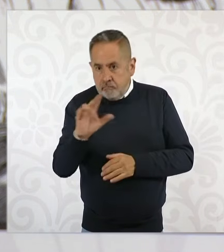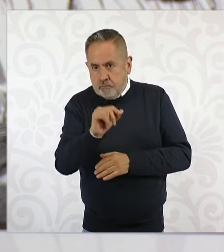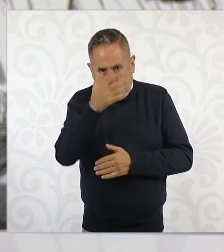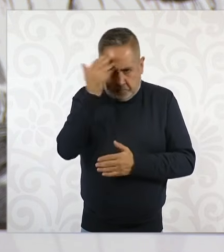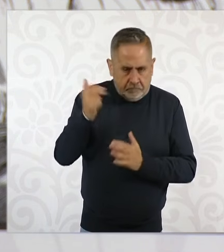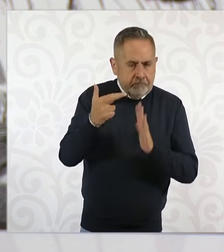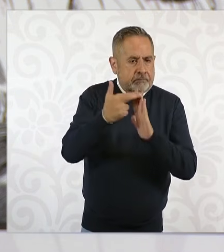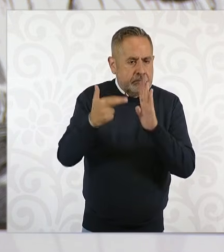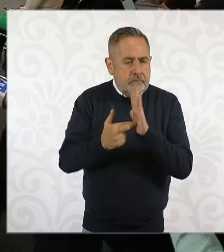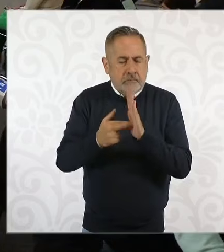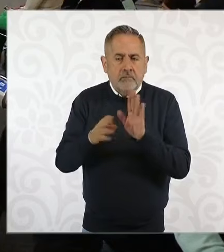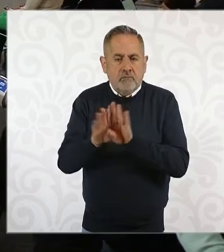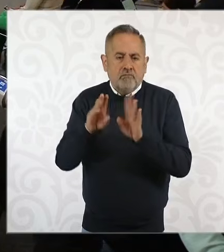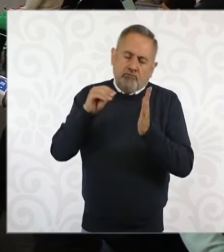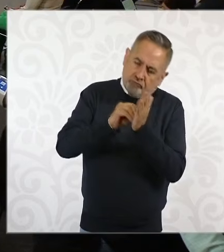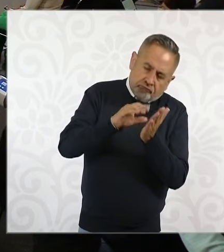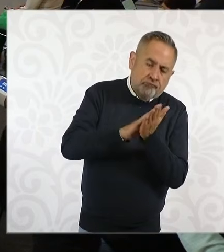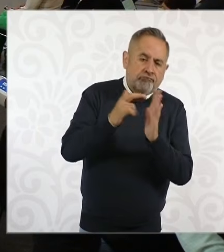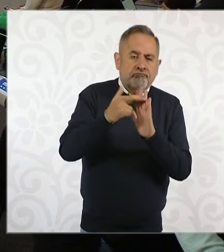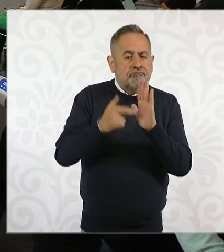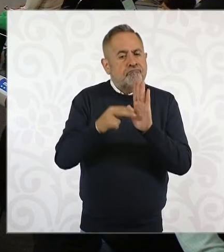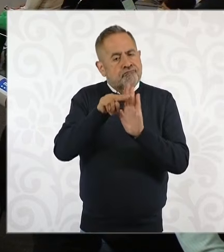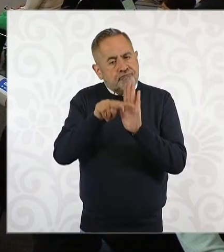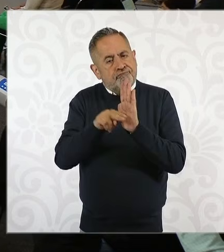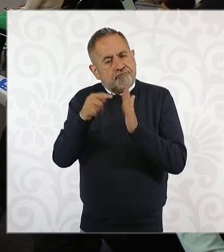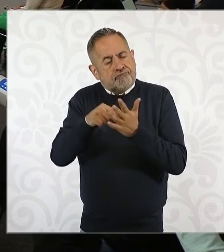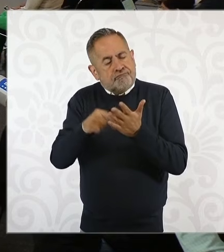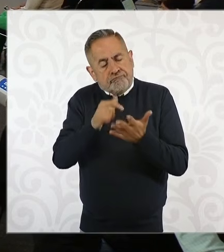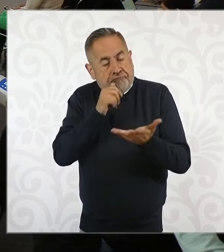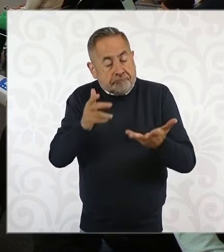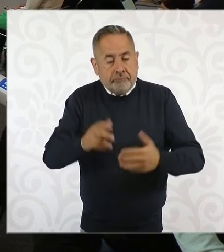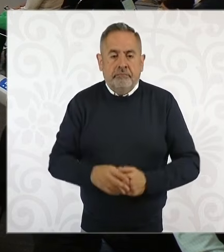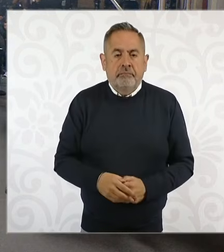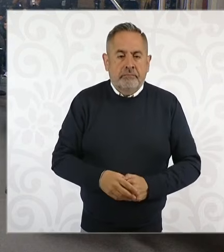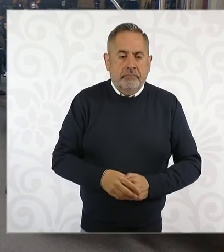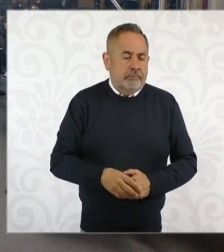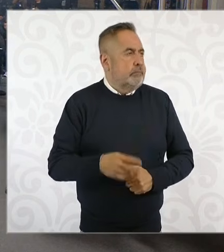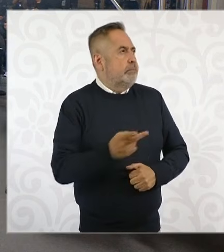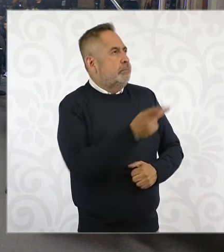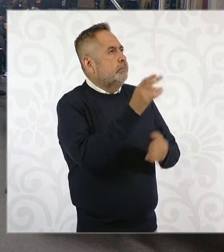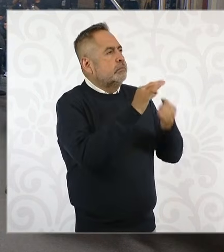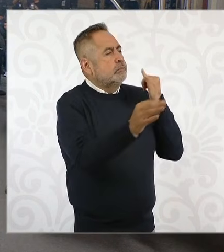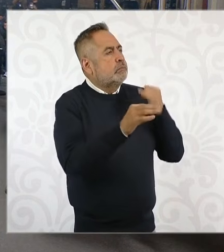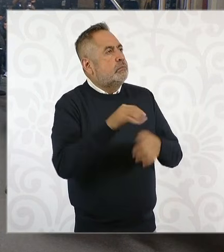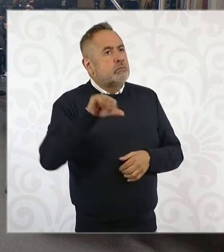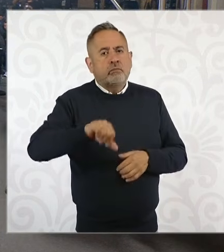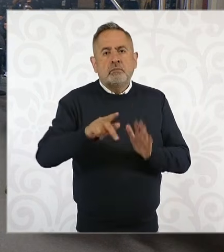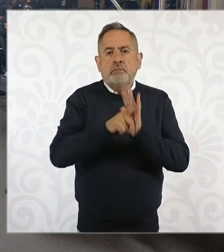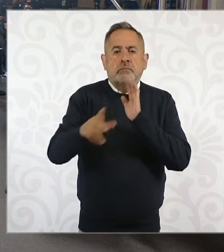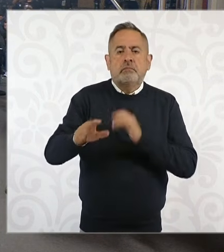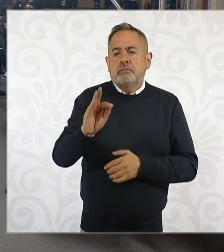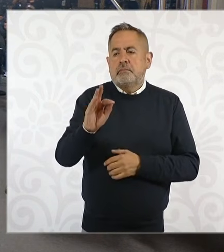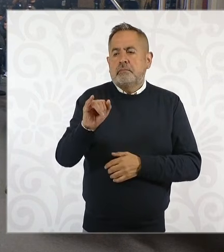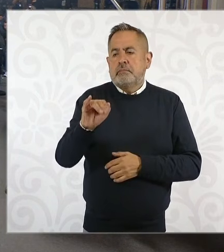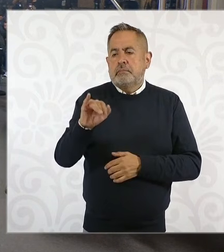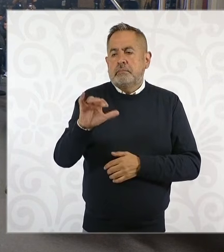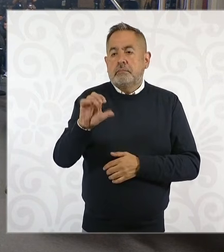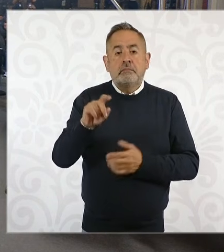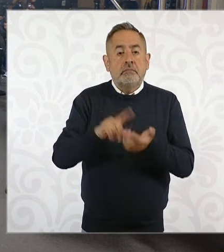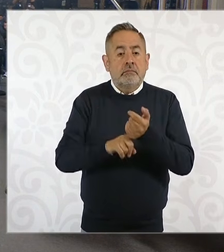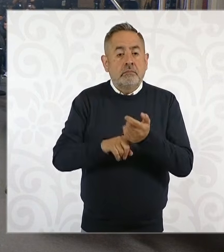inteligencia artificial. Finalmente, o de normatividad. Gracias, Presidenta. Finalmente, hoy el Financiero publica una encuesta, 68% de